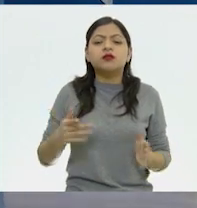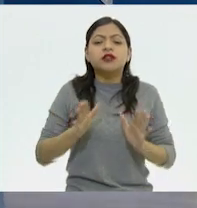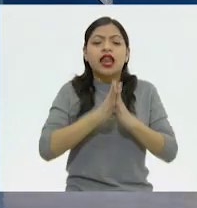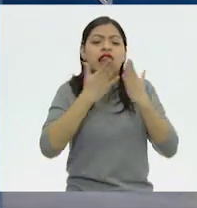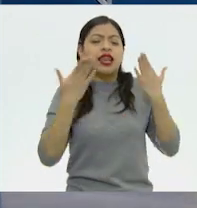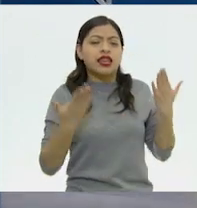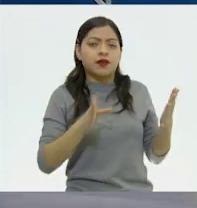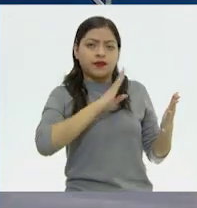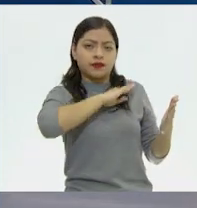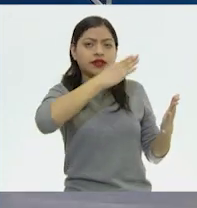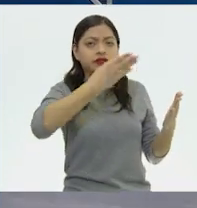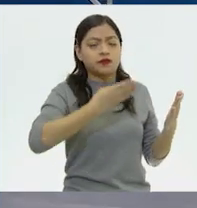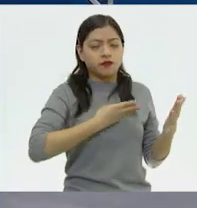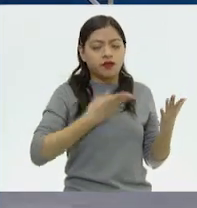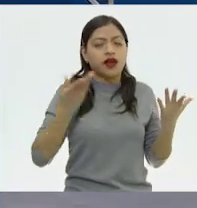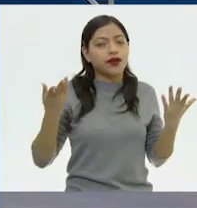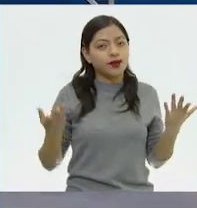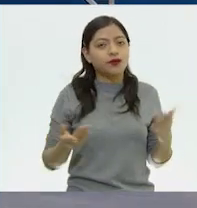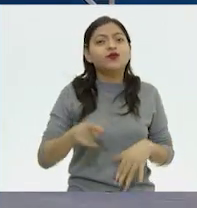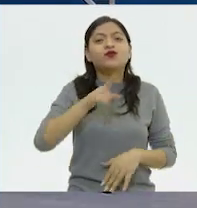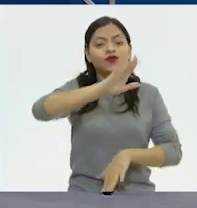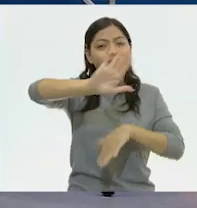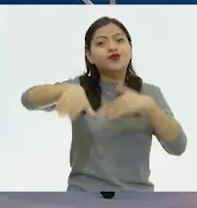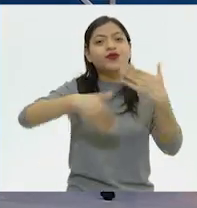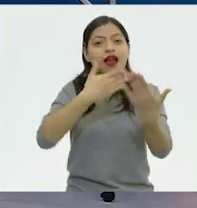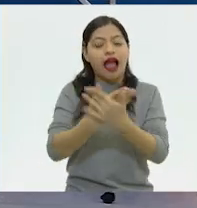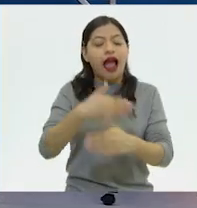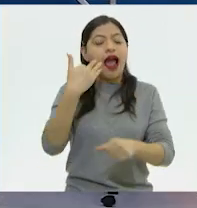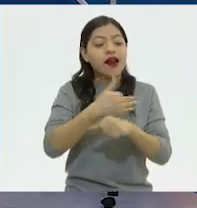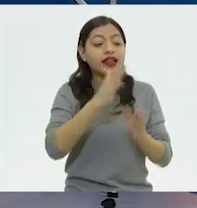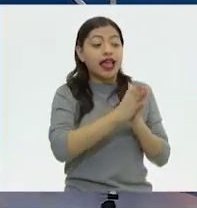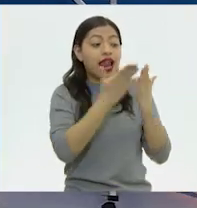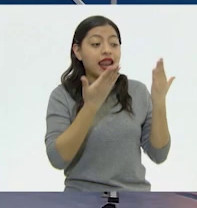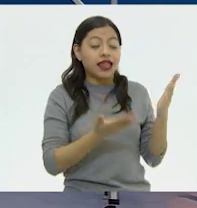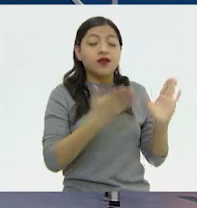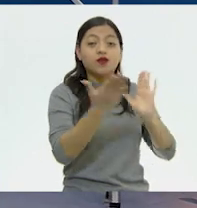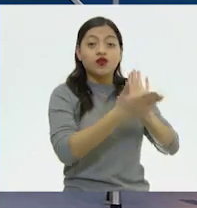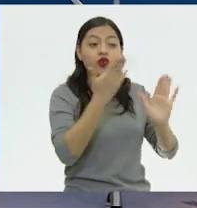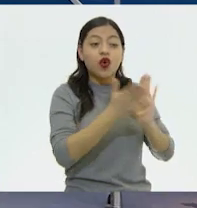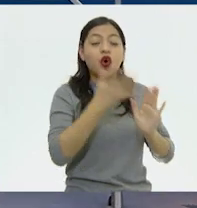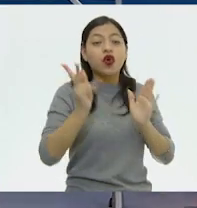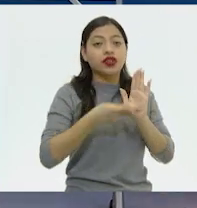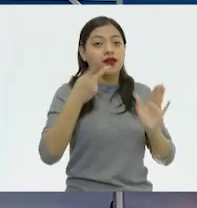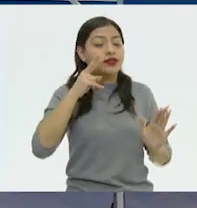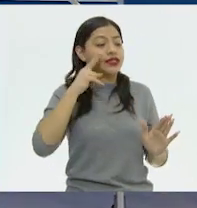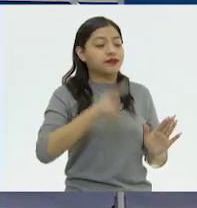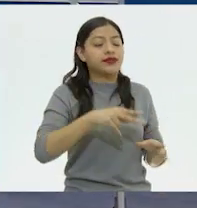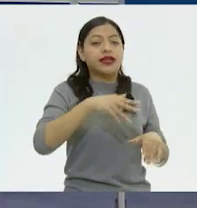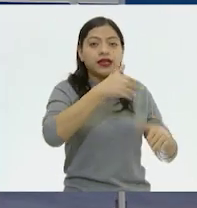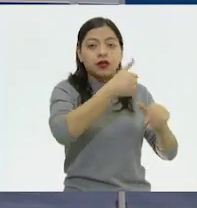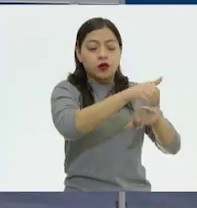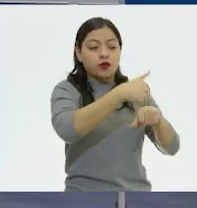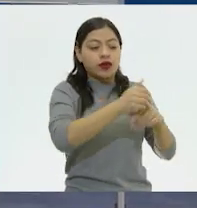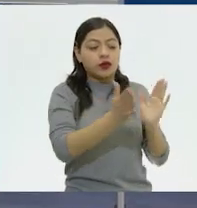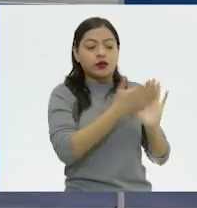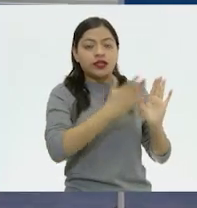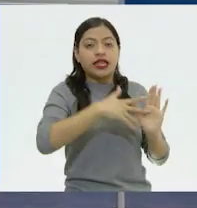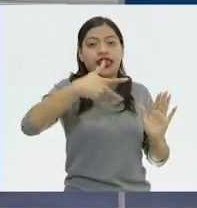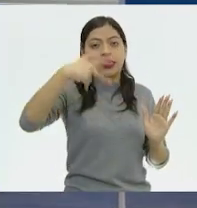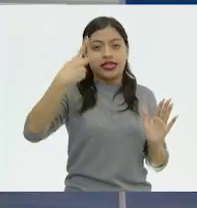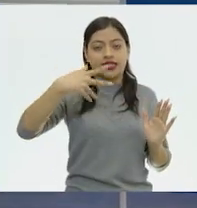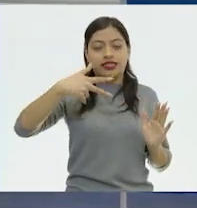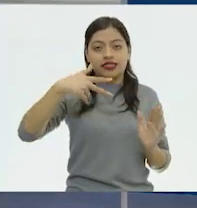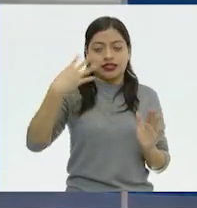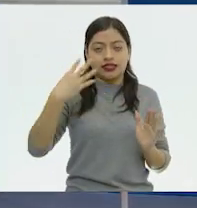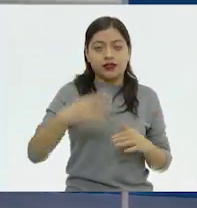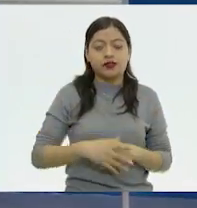de texto de español. Entonces, te propongo que volvamos a echarle un vistazo a la página 13 y 14 de tu libro y que leamos